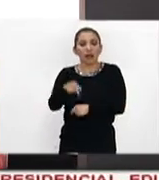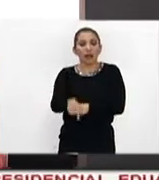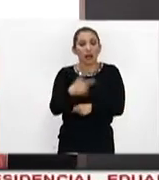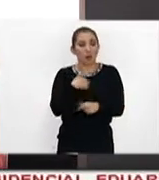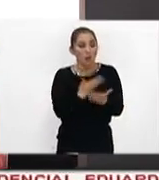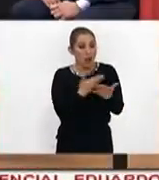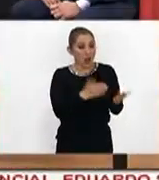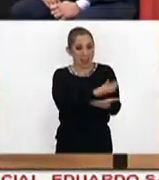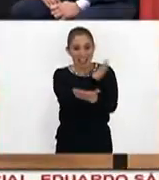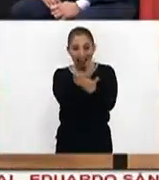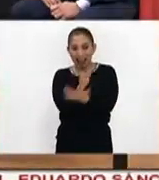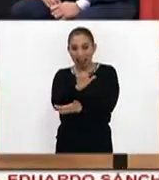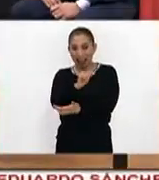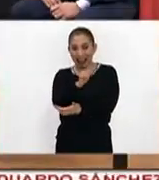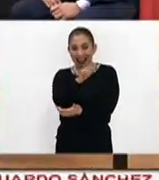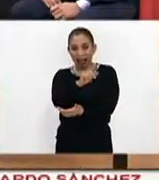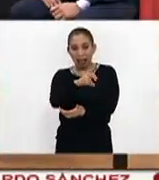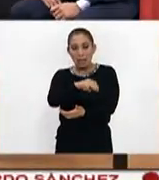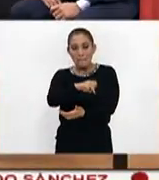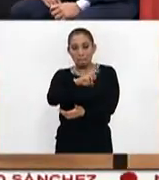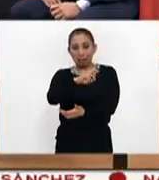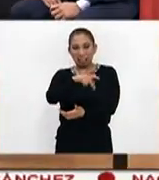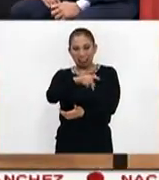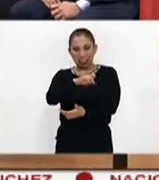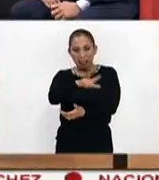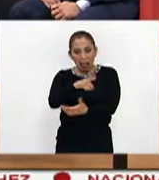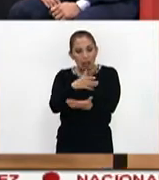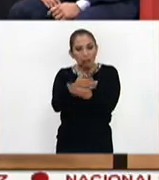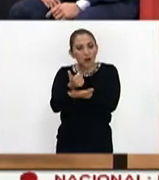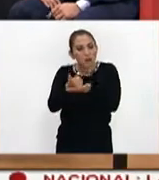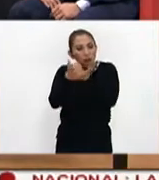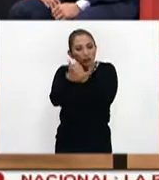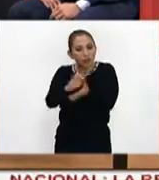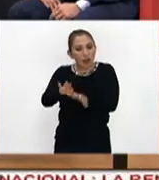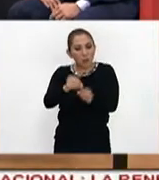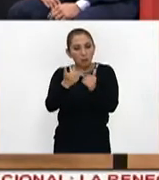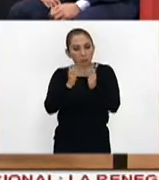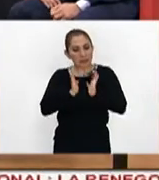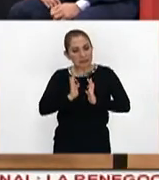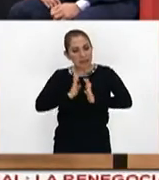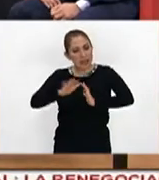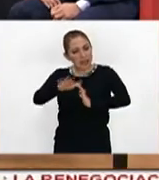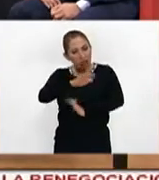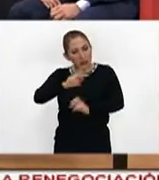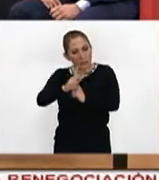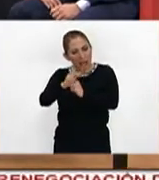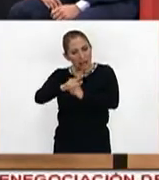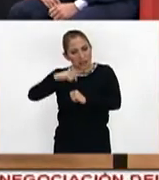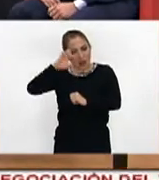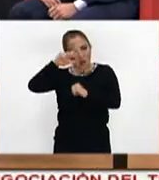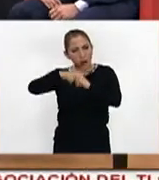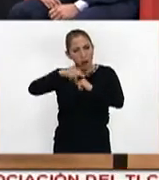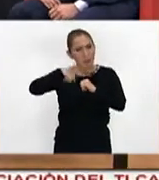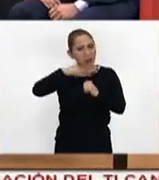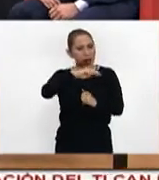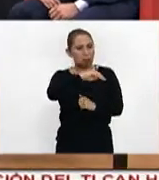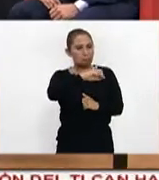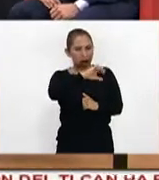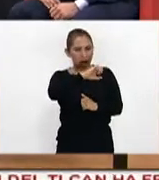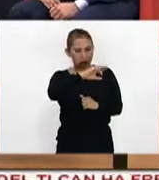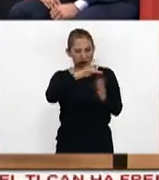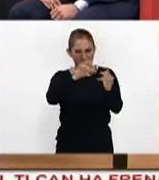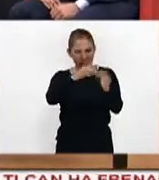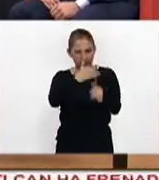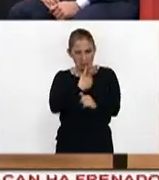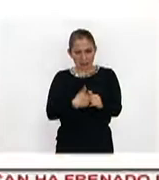la llegada de Angela Merkel hay como una estabilidad. Exactamente, tenemos a un Emmanuel Macron, el presidente